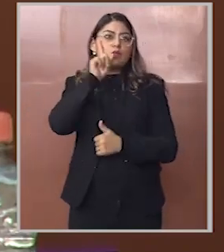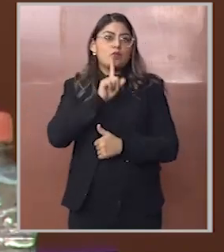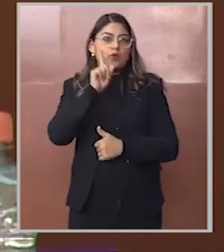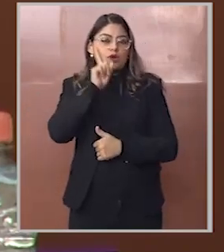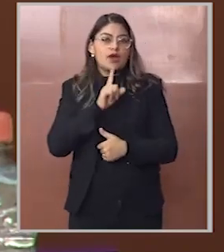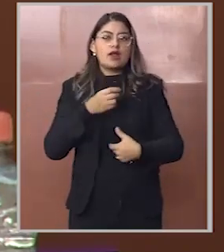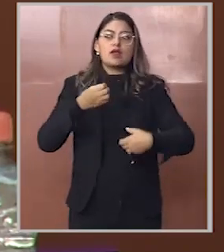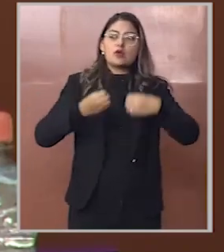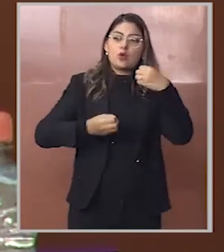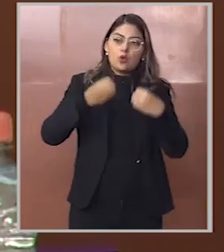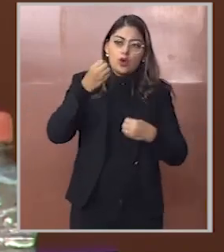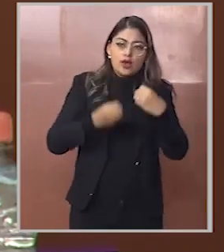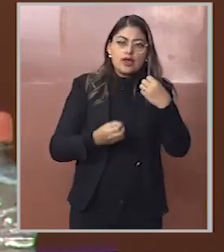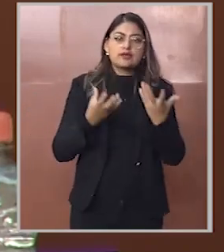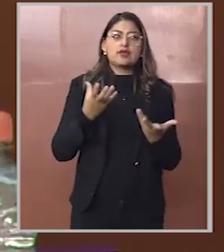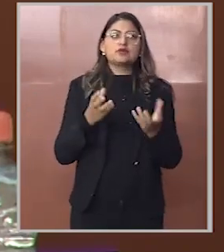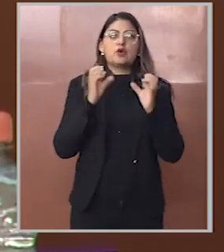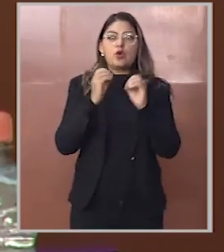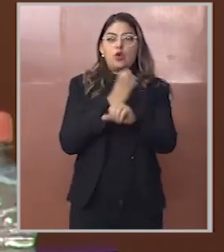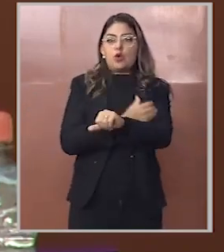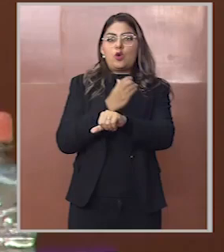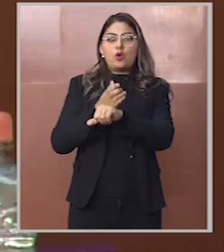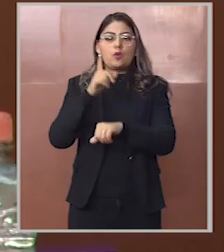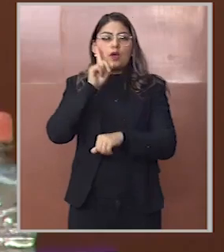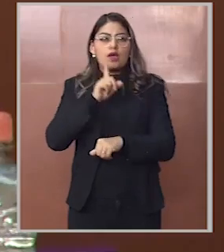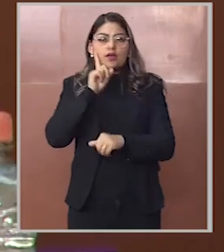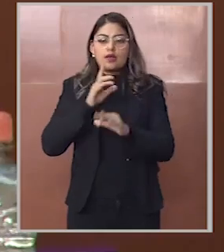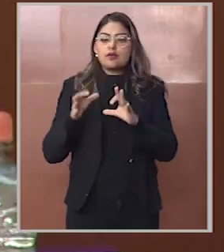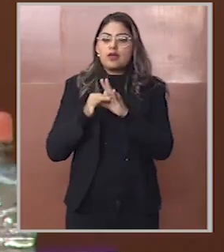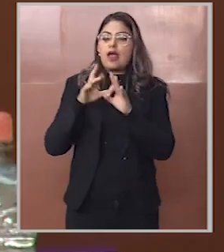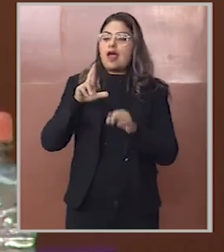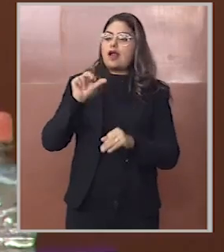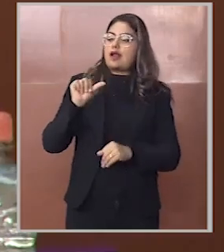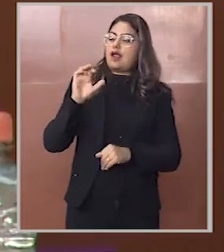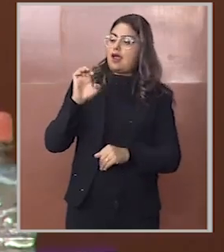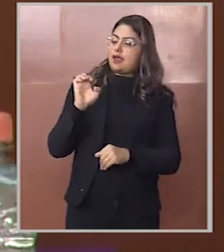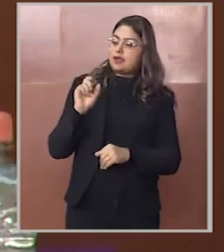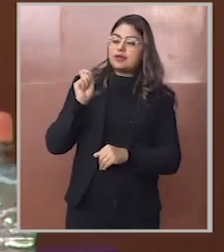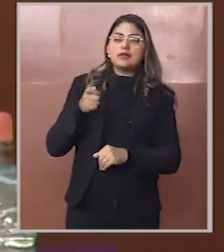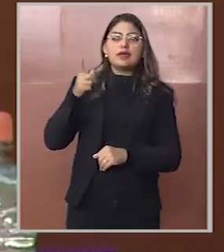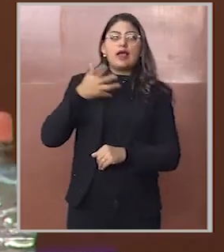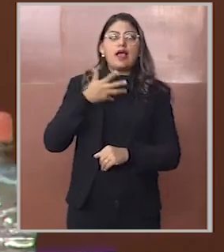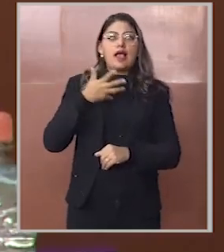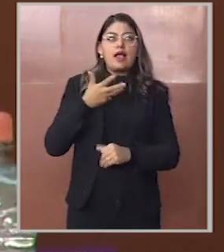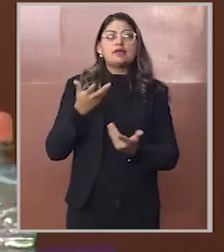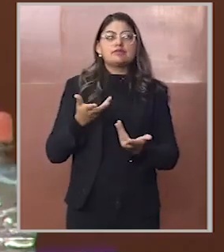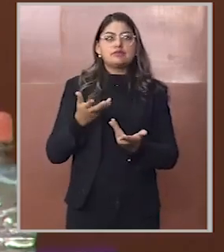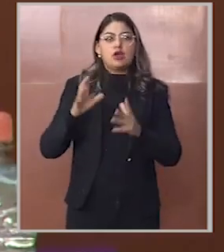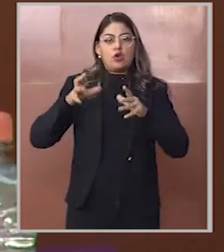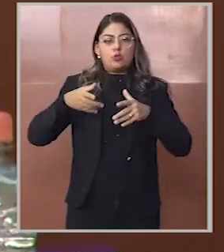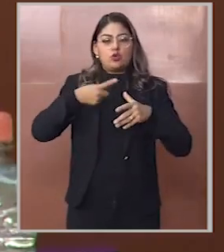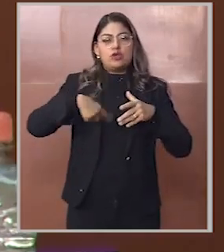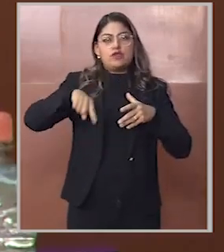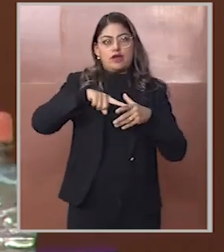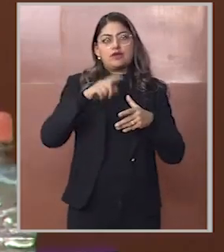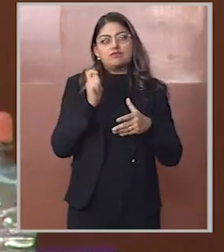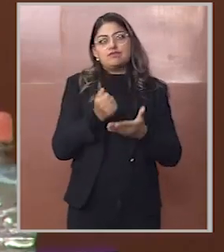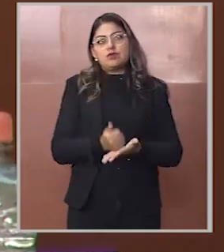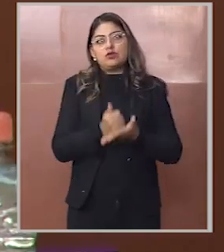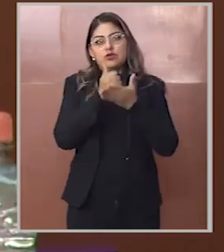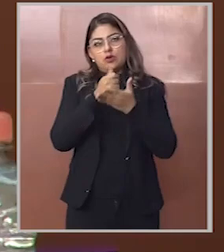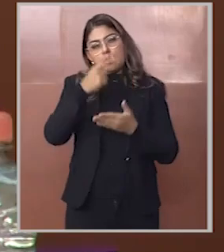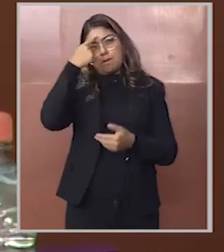compañeras de la propia Ray que han sido autoridades también comunitarias y que eso pues nos dio toda la los